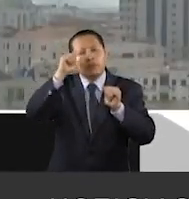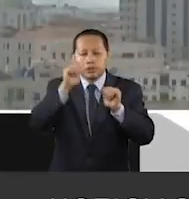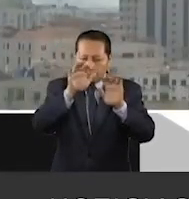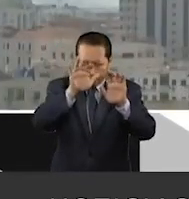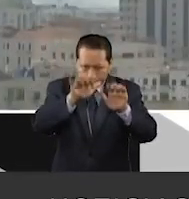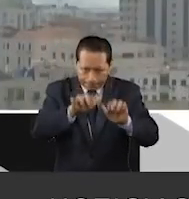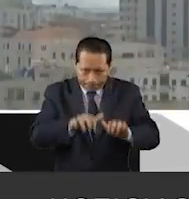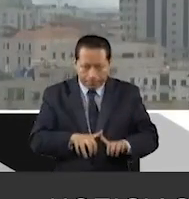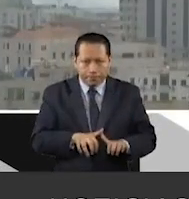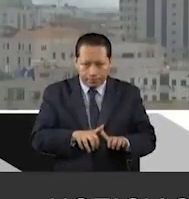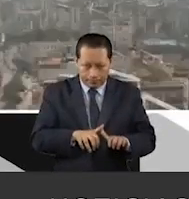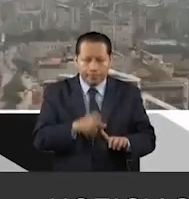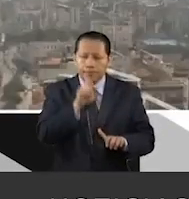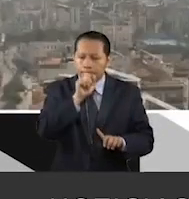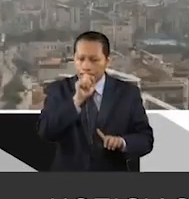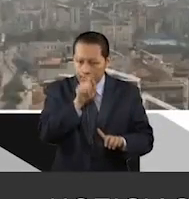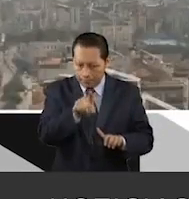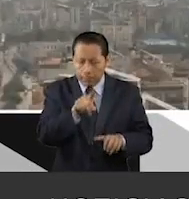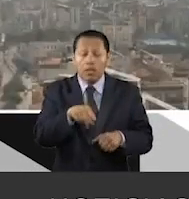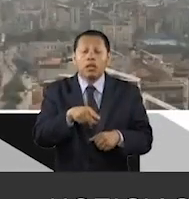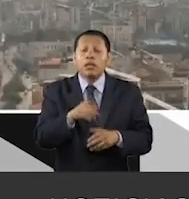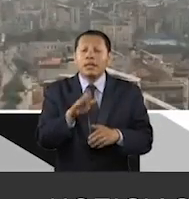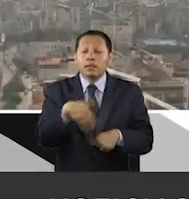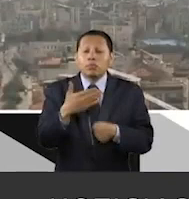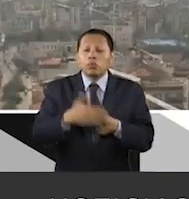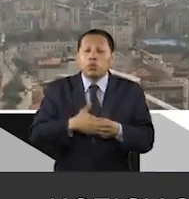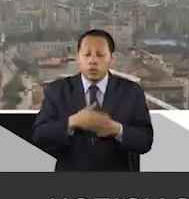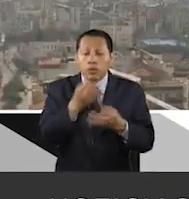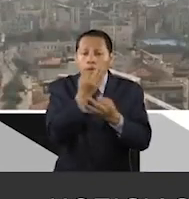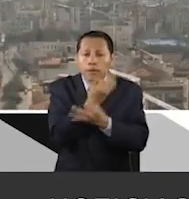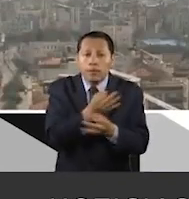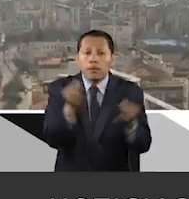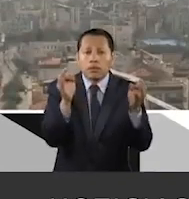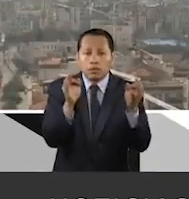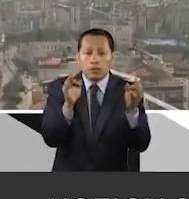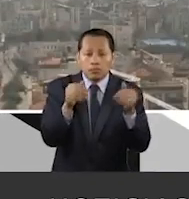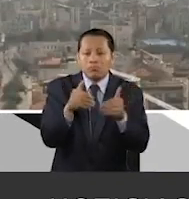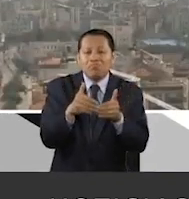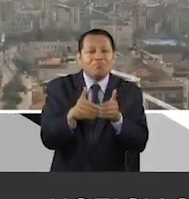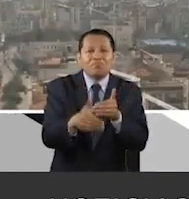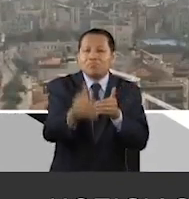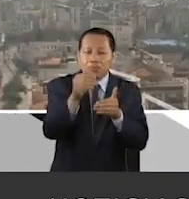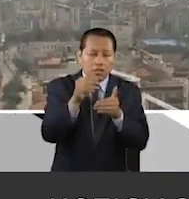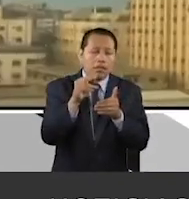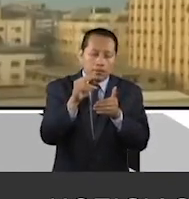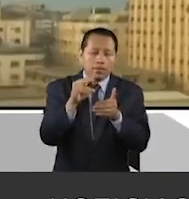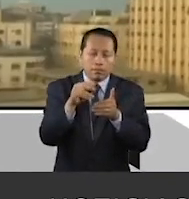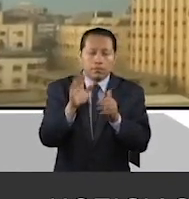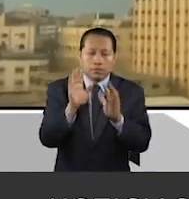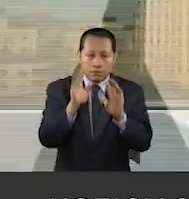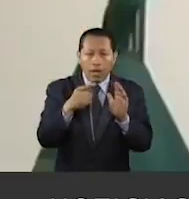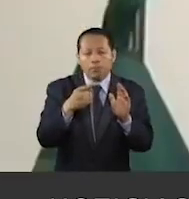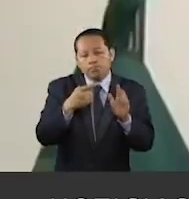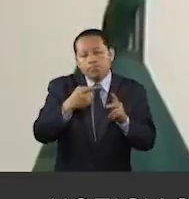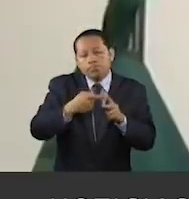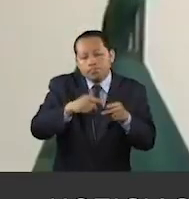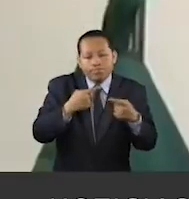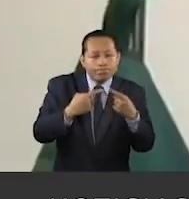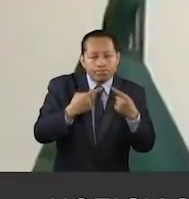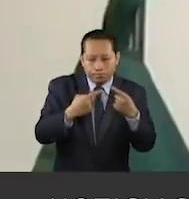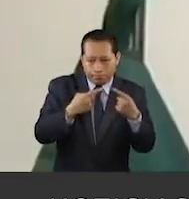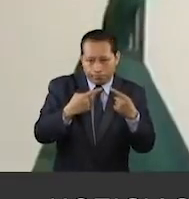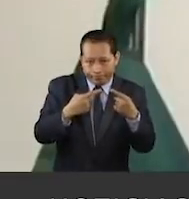qué vamos a estar emitiendo como declaraciones en los próximos días, en las próximas semanas,